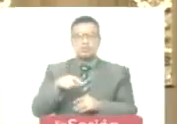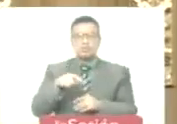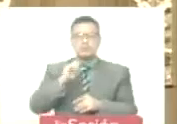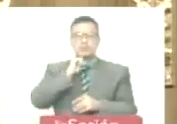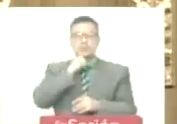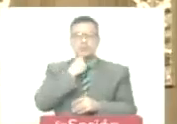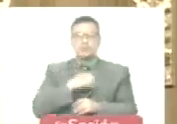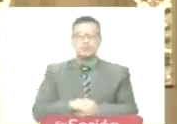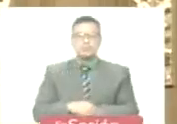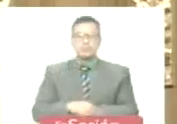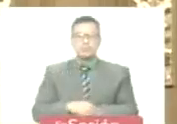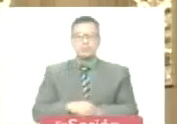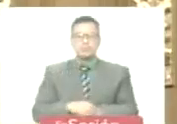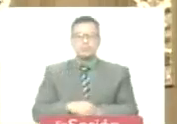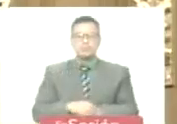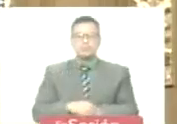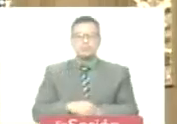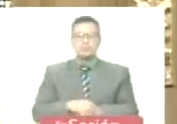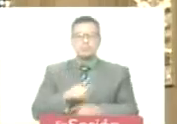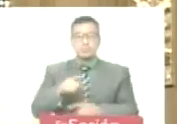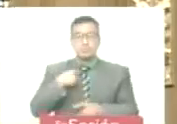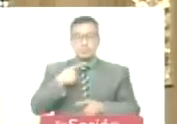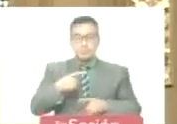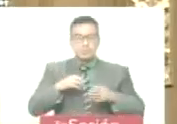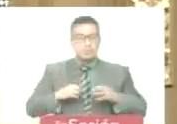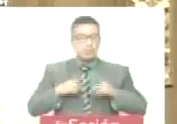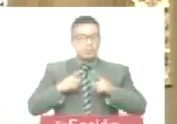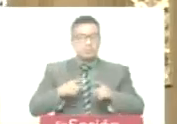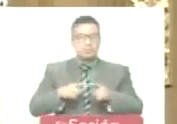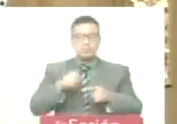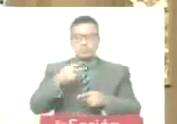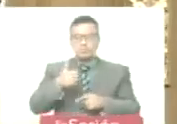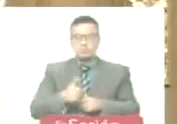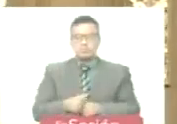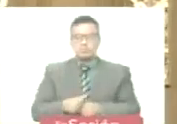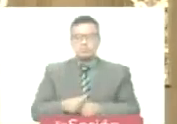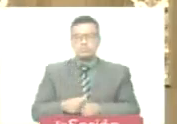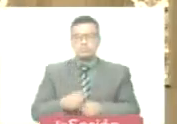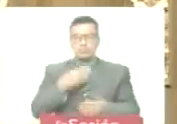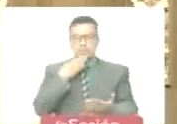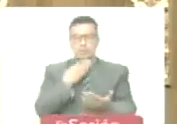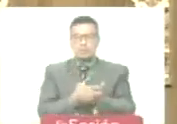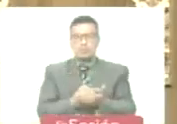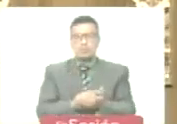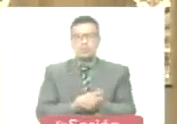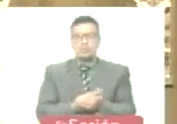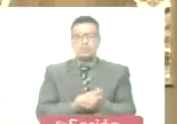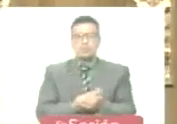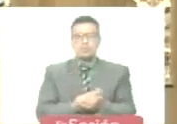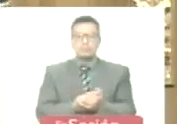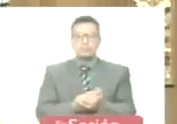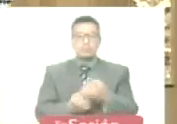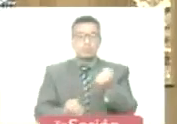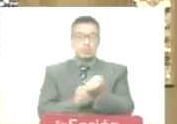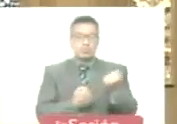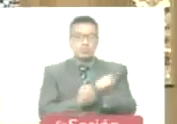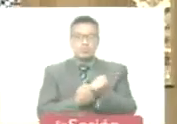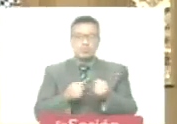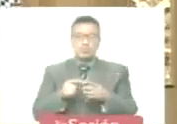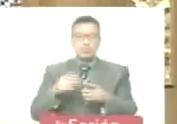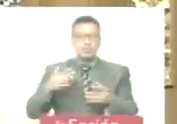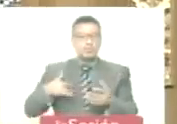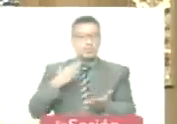Rusia. Es propicia la ocasión para agradecer el apoyo incondicional que